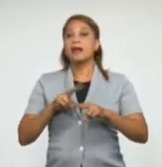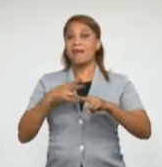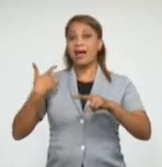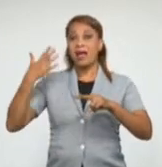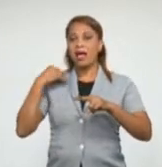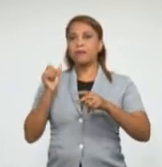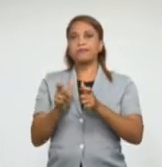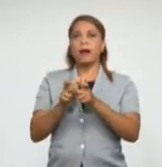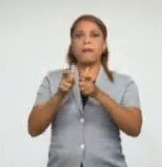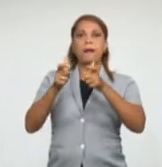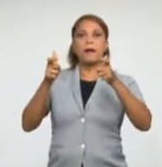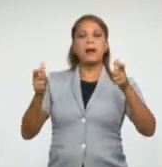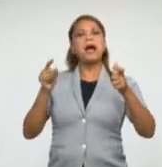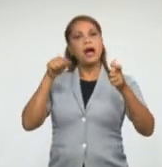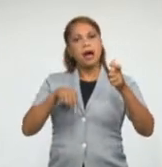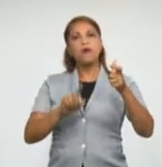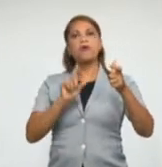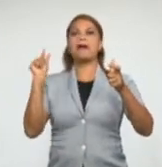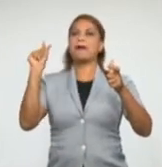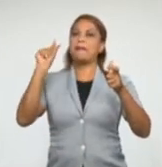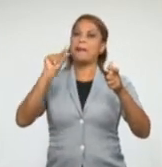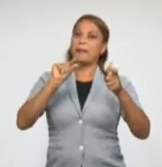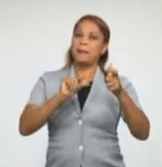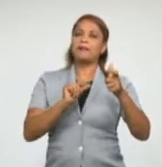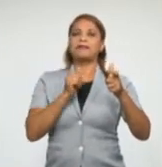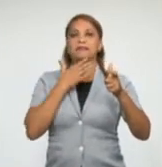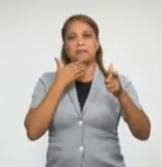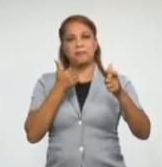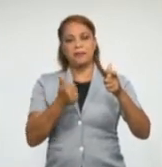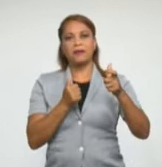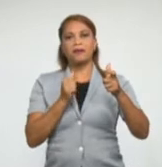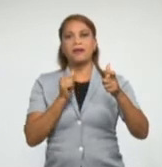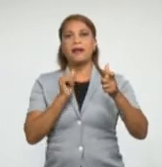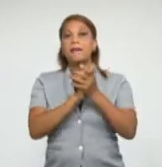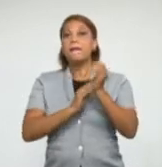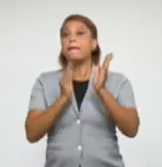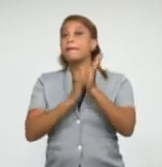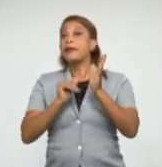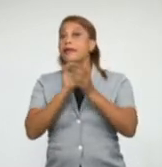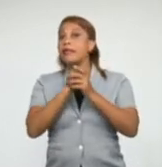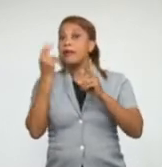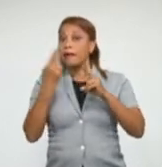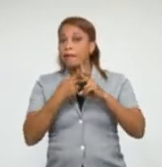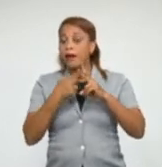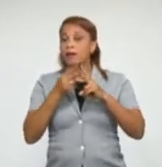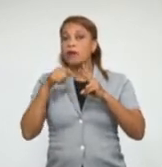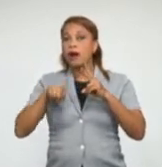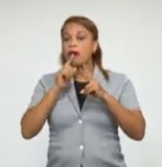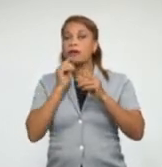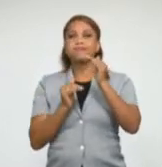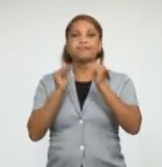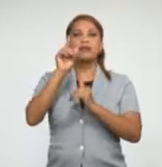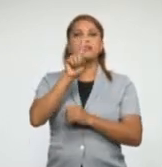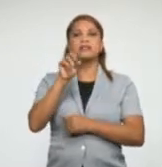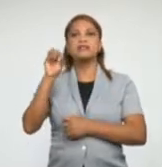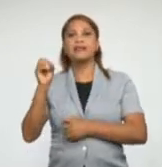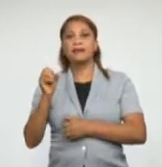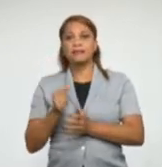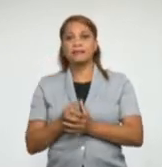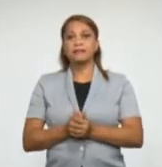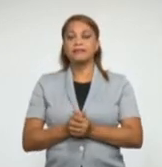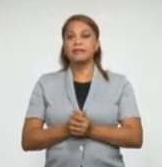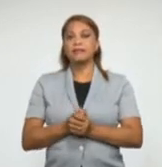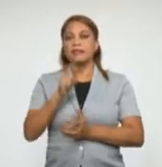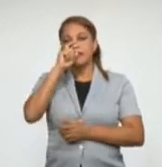exactamente, reportados. Exactamente. En el mes de mayo La Habana inclusive tuvo días que sobrepasó los 100 reportes en pacientes en edades